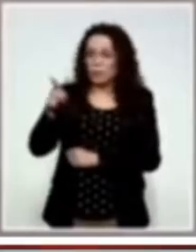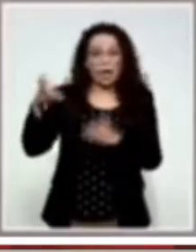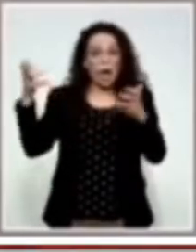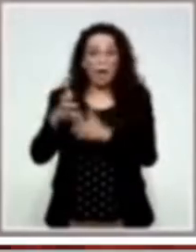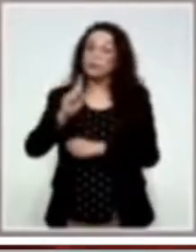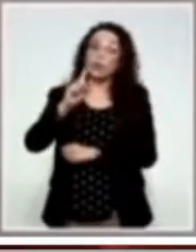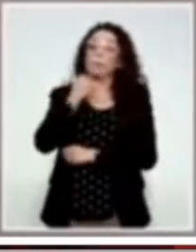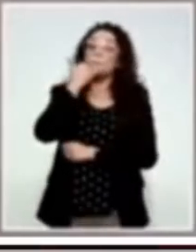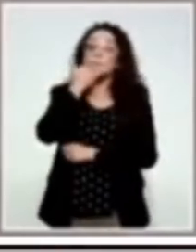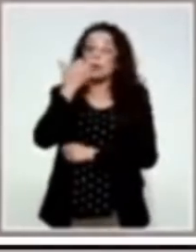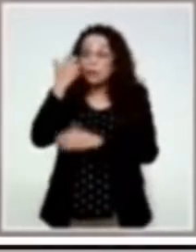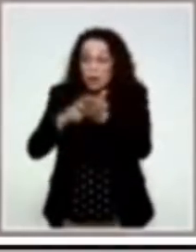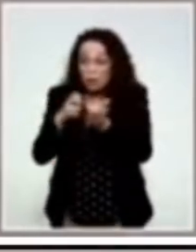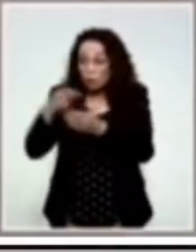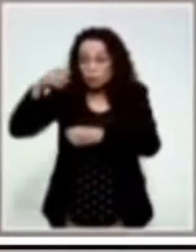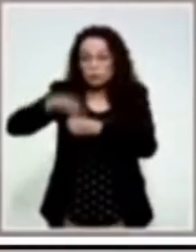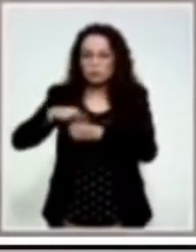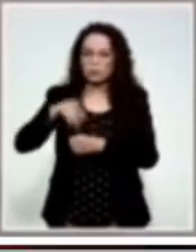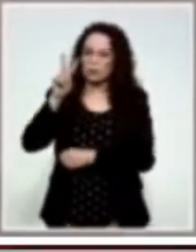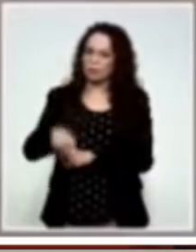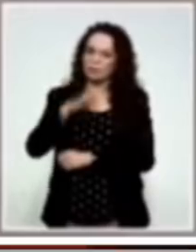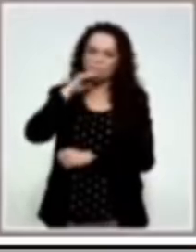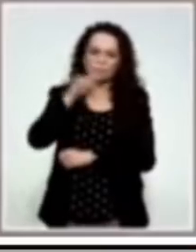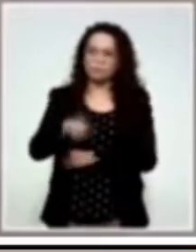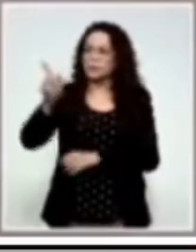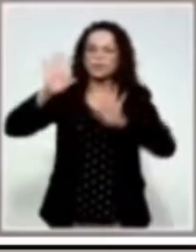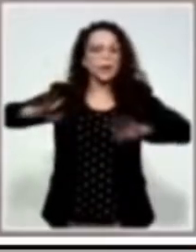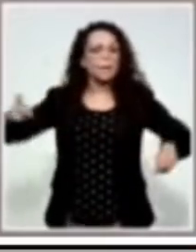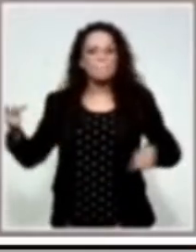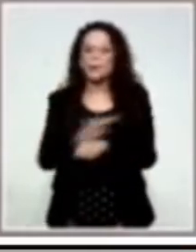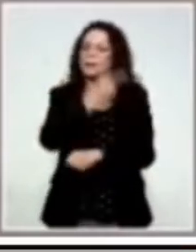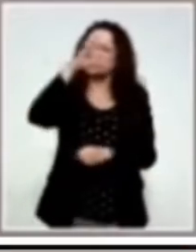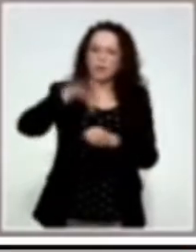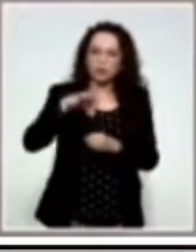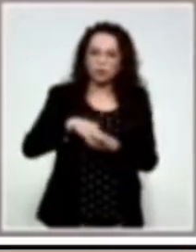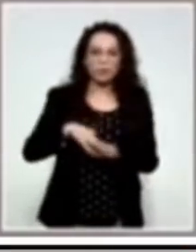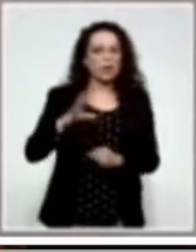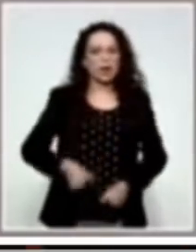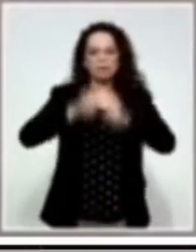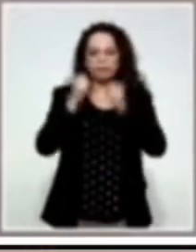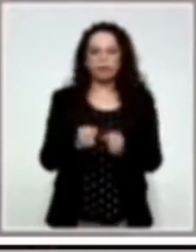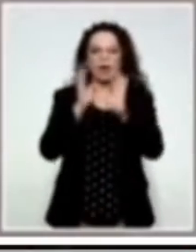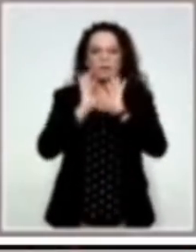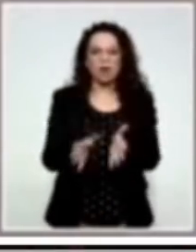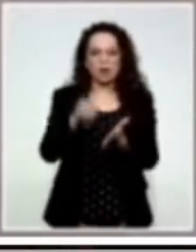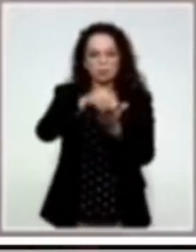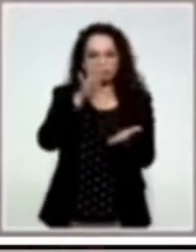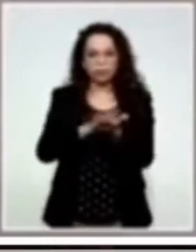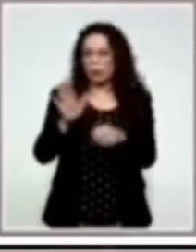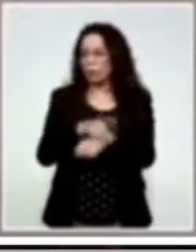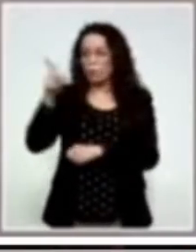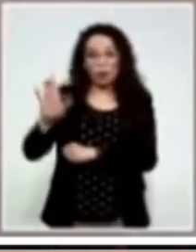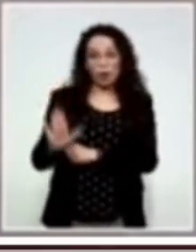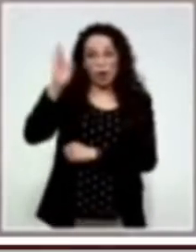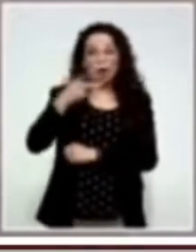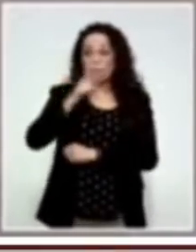votó. Lo cierto es que votó como votó. Y lo cierto es que eso se confirma, porque nunca expresó otra